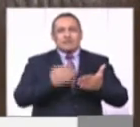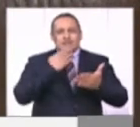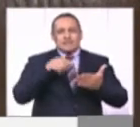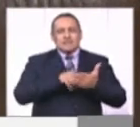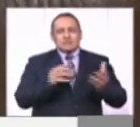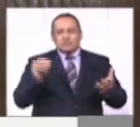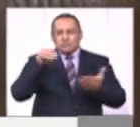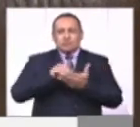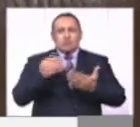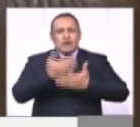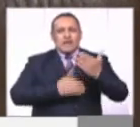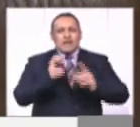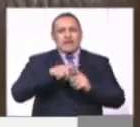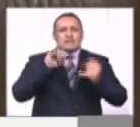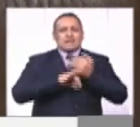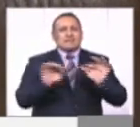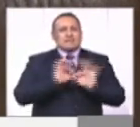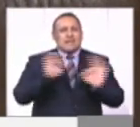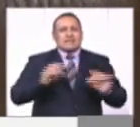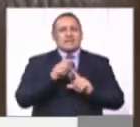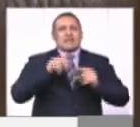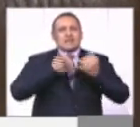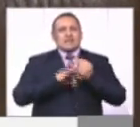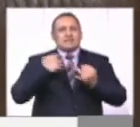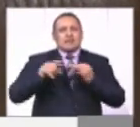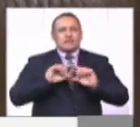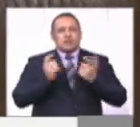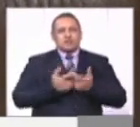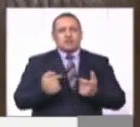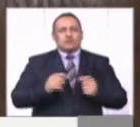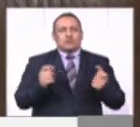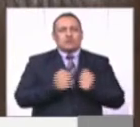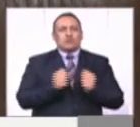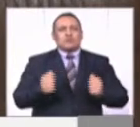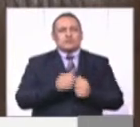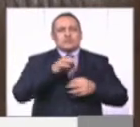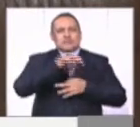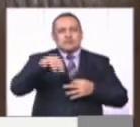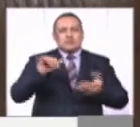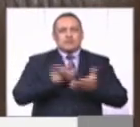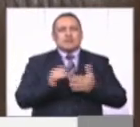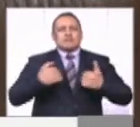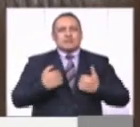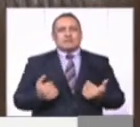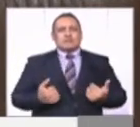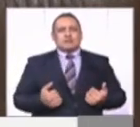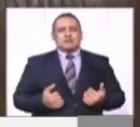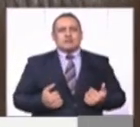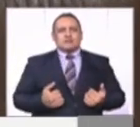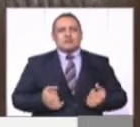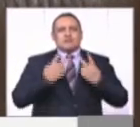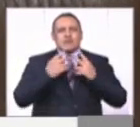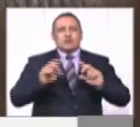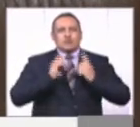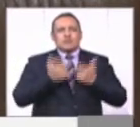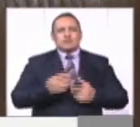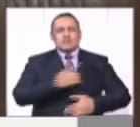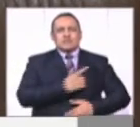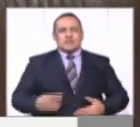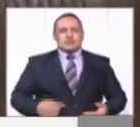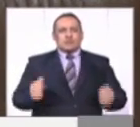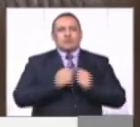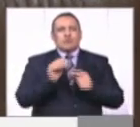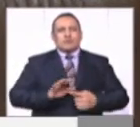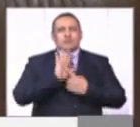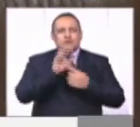conformas aparecen en estas actas en ninguna de las actas de los múltiples consejos consejos descentralizados de ministros que realizaron el comité directivo un